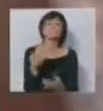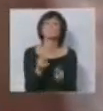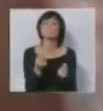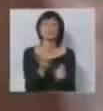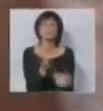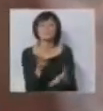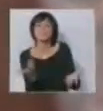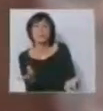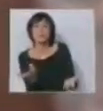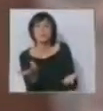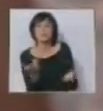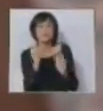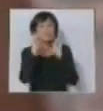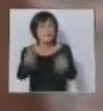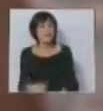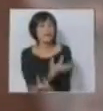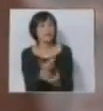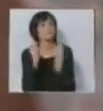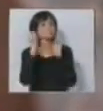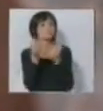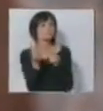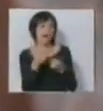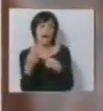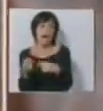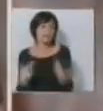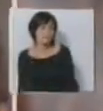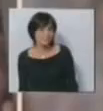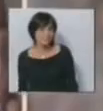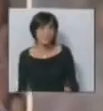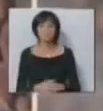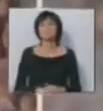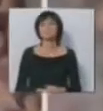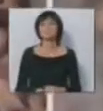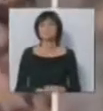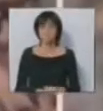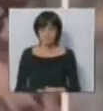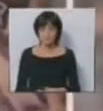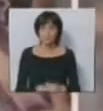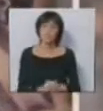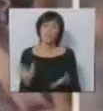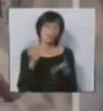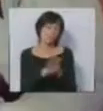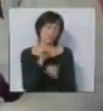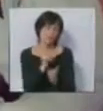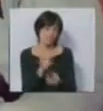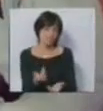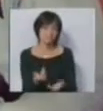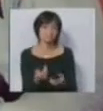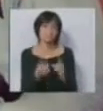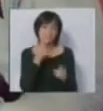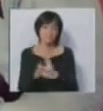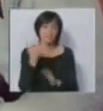para tener una idea, más o menos, el regalito esto, cuánta guita, está bien. Es un dato para tener en cuenta. Sí, sumame. Que te sume a lo que nos preguntaba Iri, que era el tema del